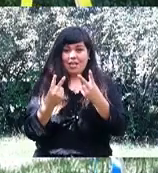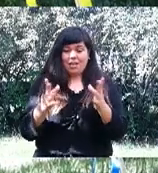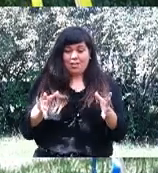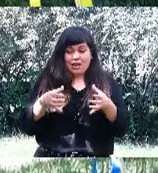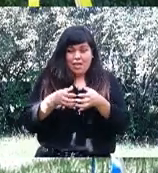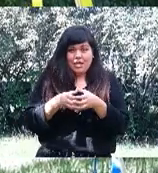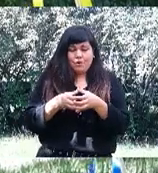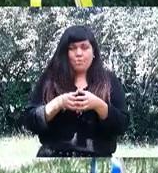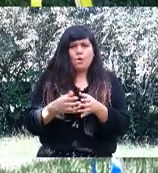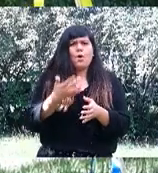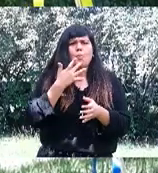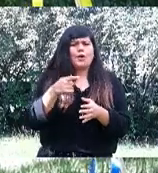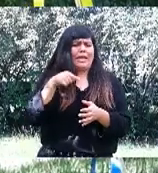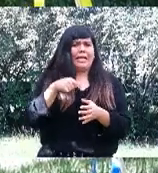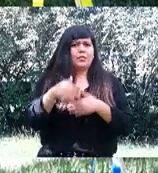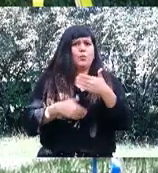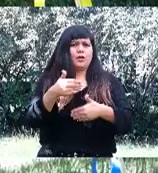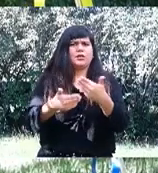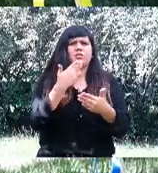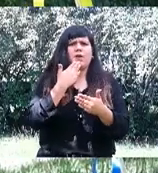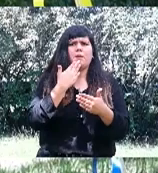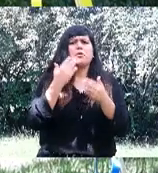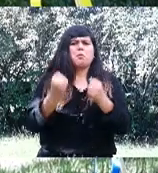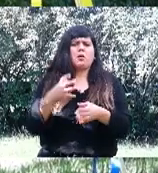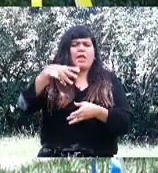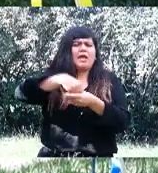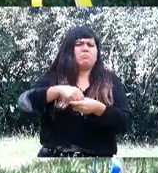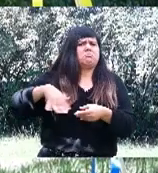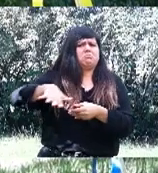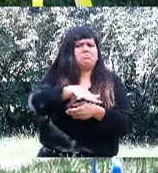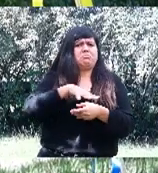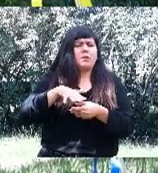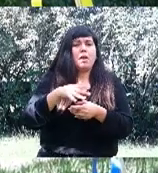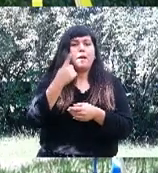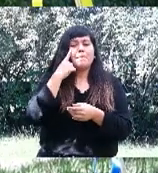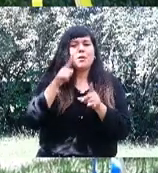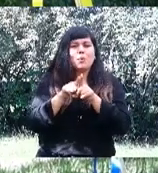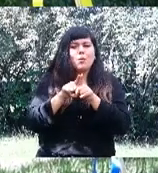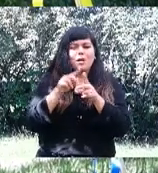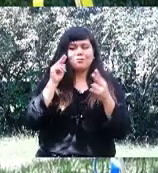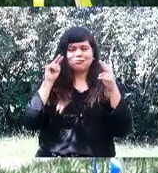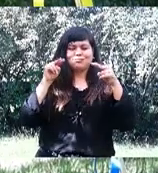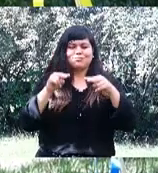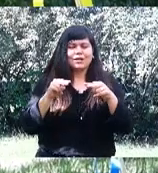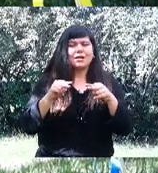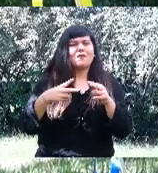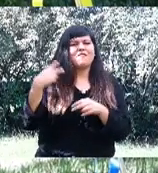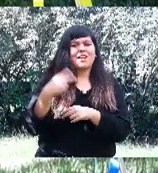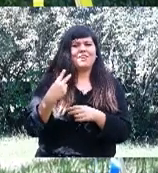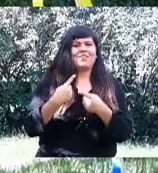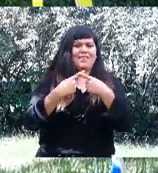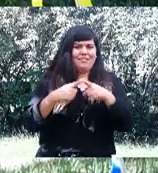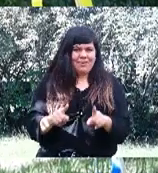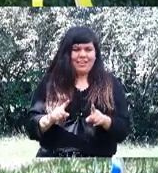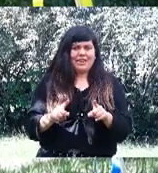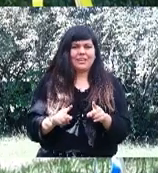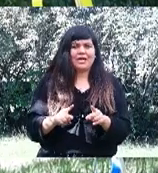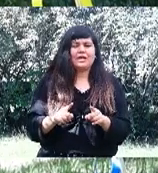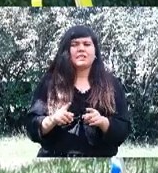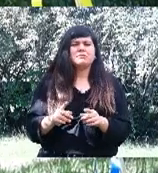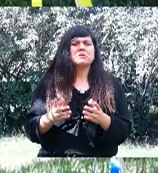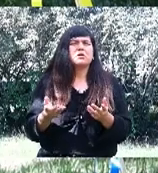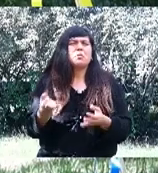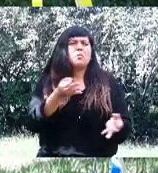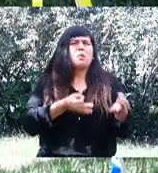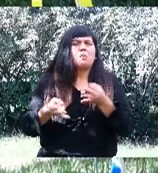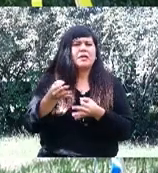eh porque esto es un proceso que también se puede externalizar en el fondo pero al hacer una mirada desde adentro creo que hay un valor diferente hay un valor que que tiene que ver un poco con lo